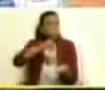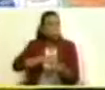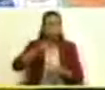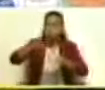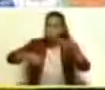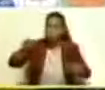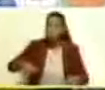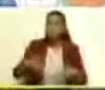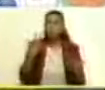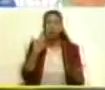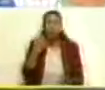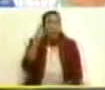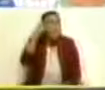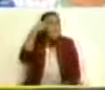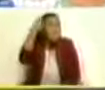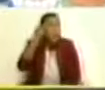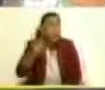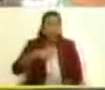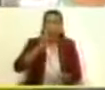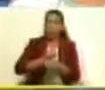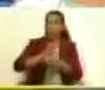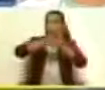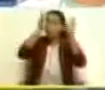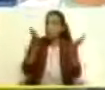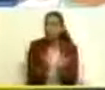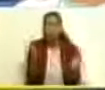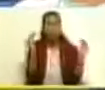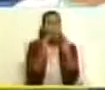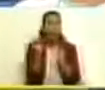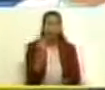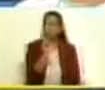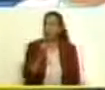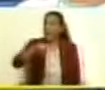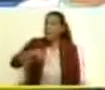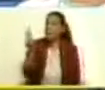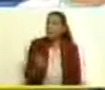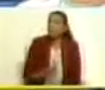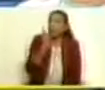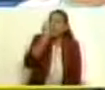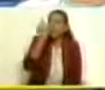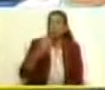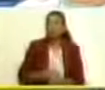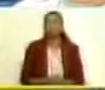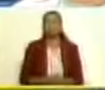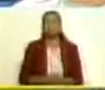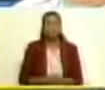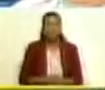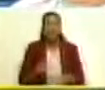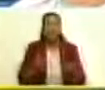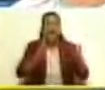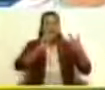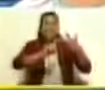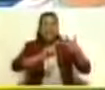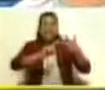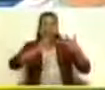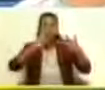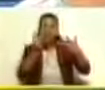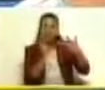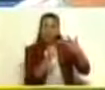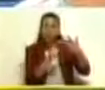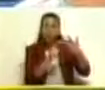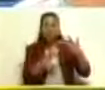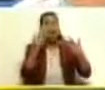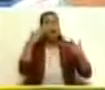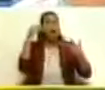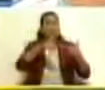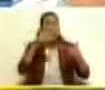pueblo, yo diría que único en el mundo. Por la tercera T de transformación,